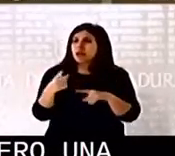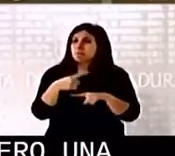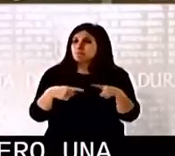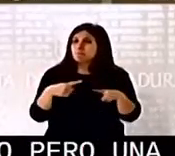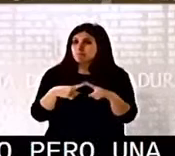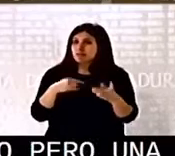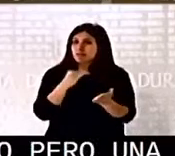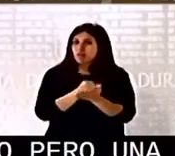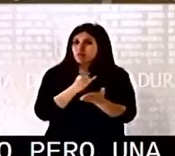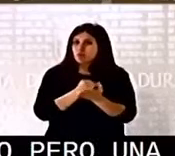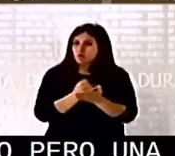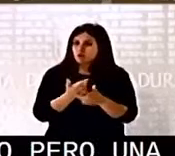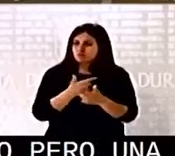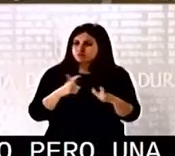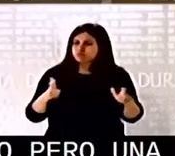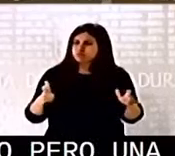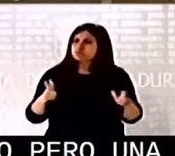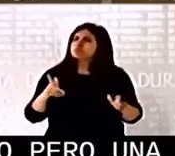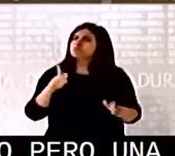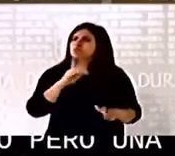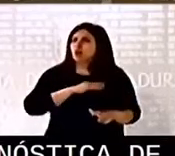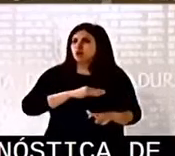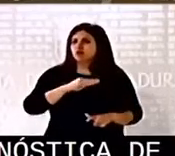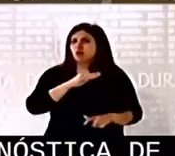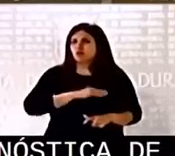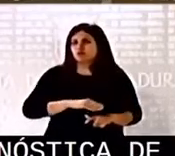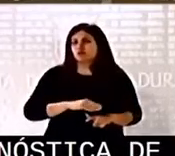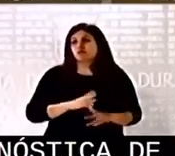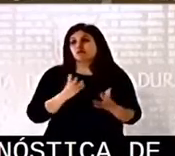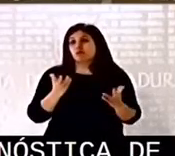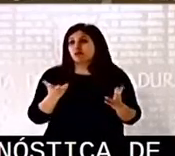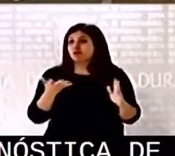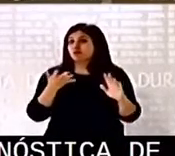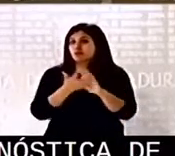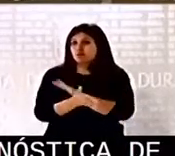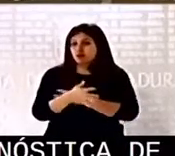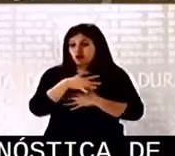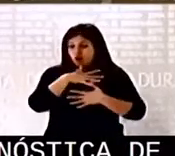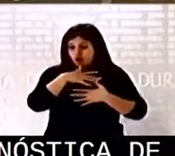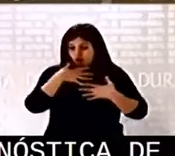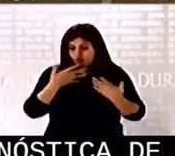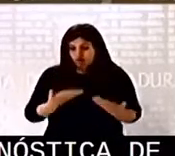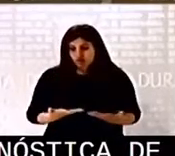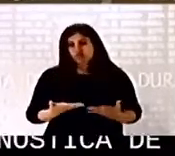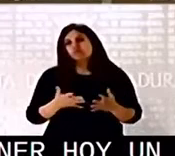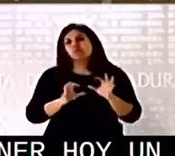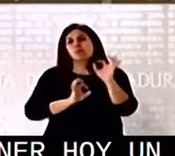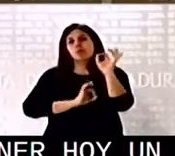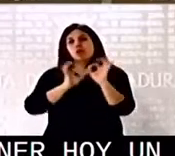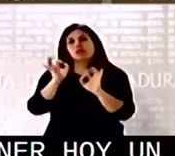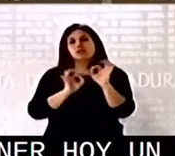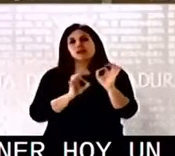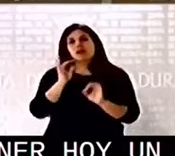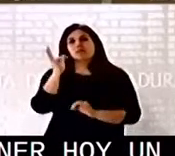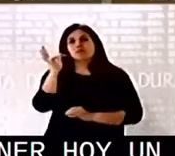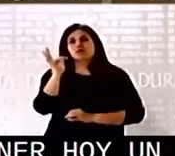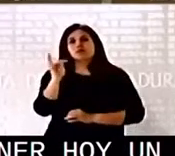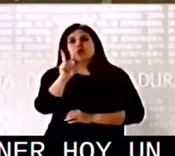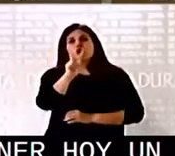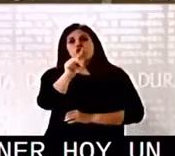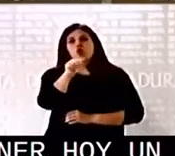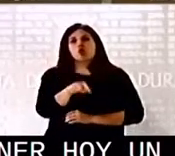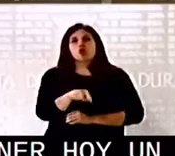de pruebas diagnósticas de infección activa, lo cual nos permite tener hoy un porcentaje de positividad del